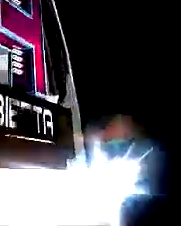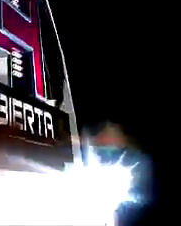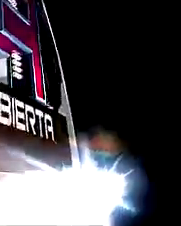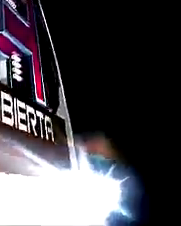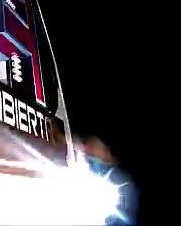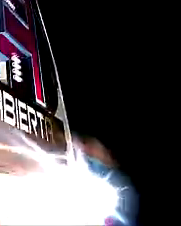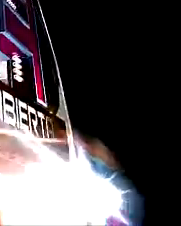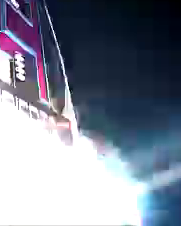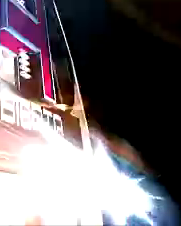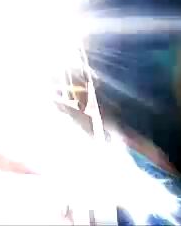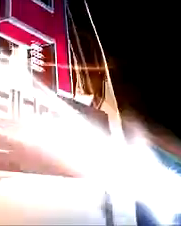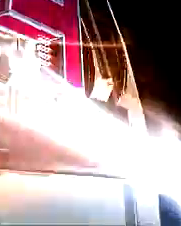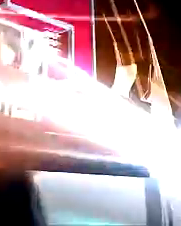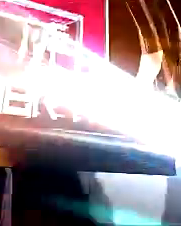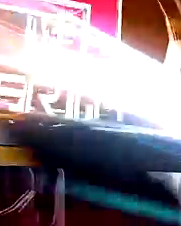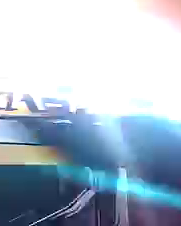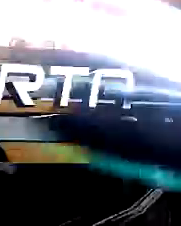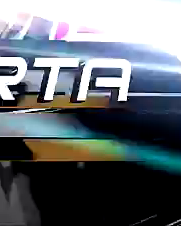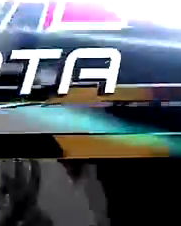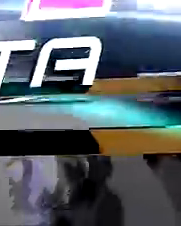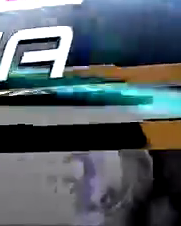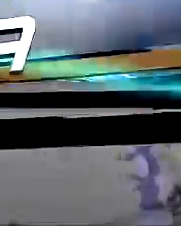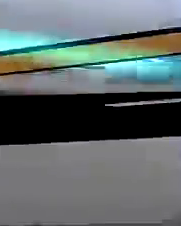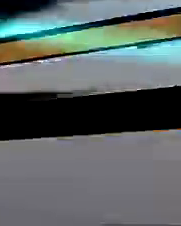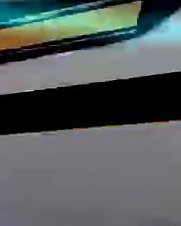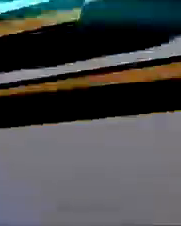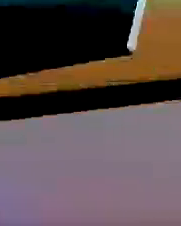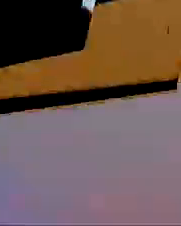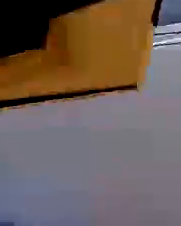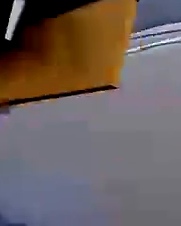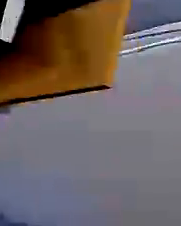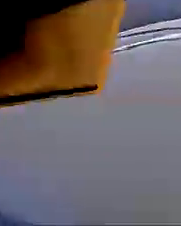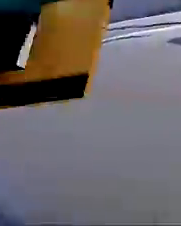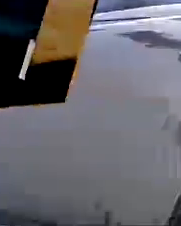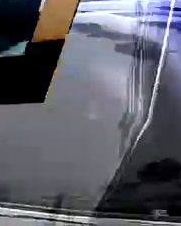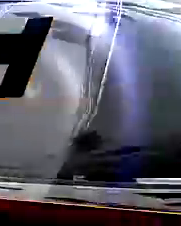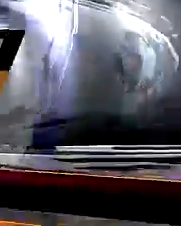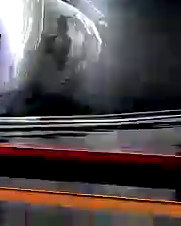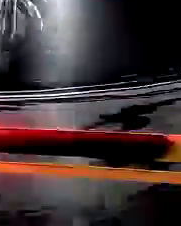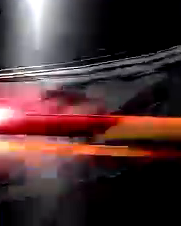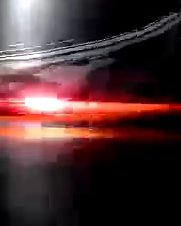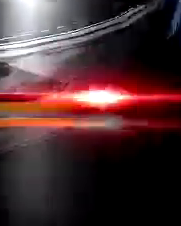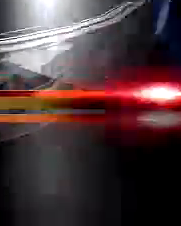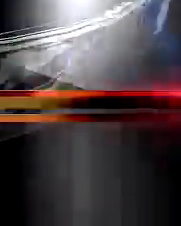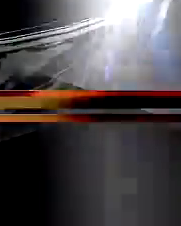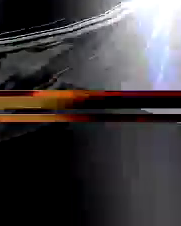Puerta Abierta. Comunicación directa entre usted y nosotros. Puerta Abierta.